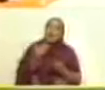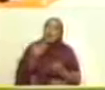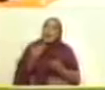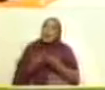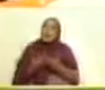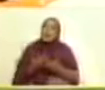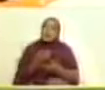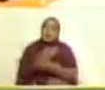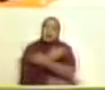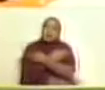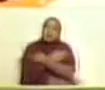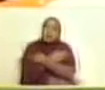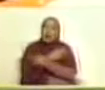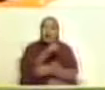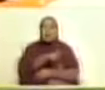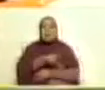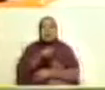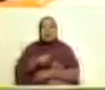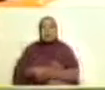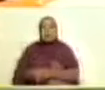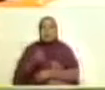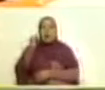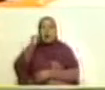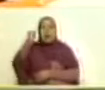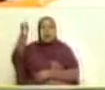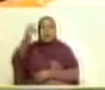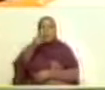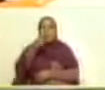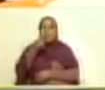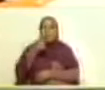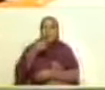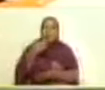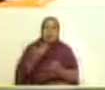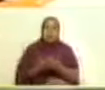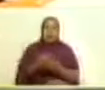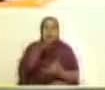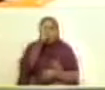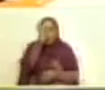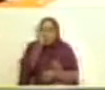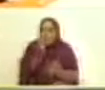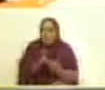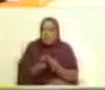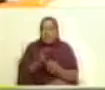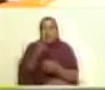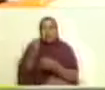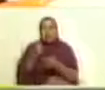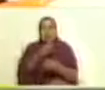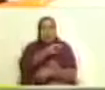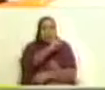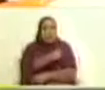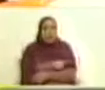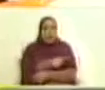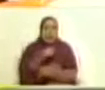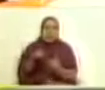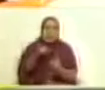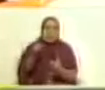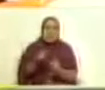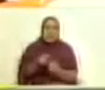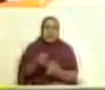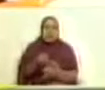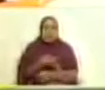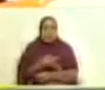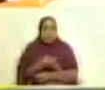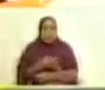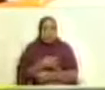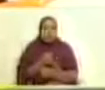calidad humana, gracias por tantas ideas, gracias por tanta fe, por tanta fuerza espiritual.